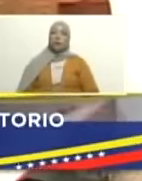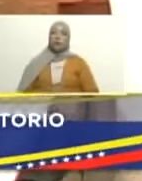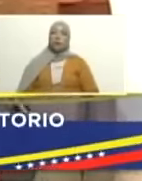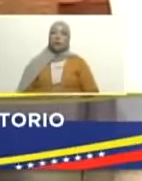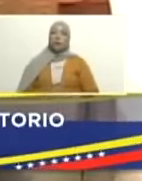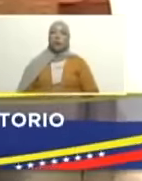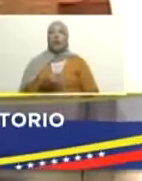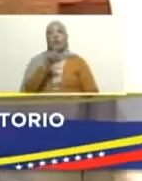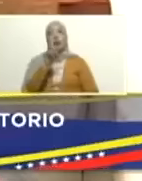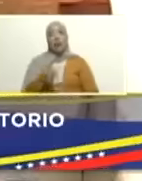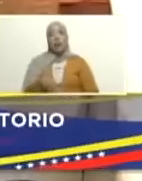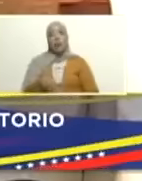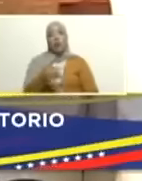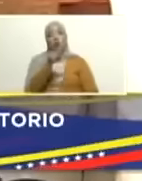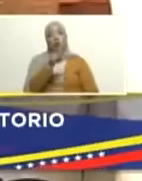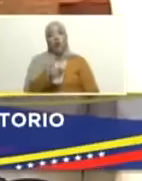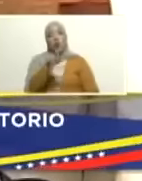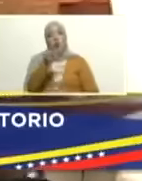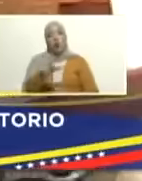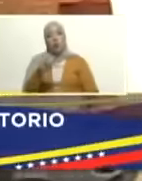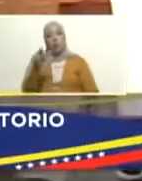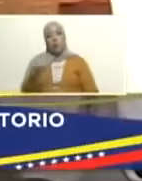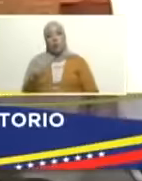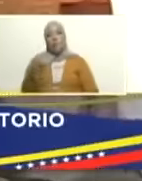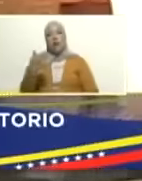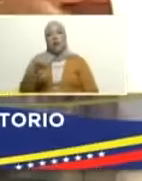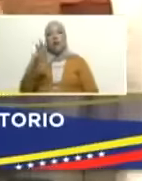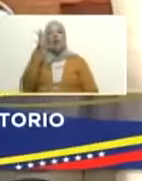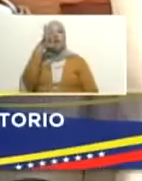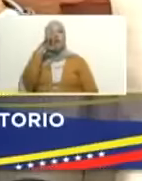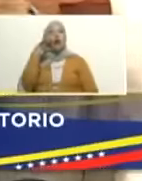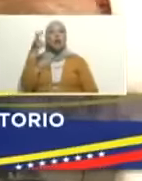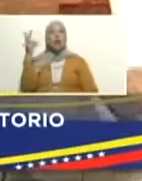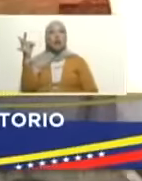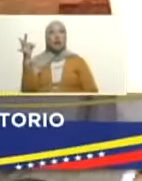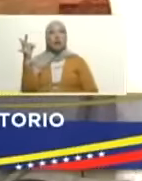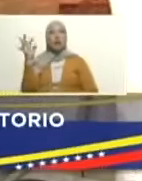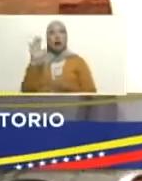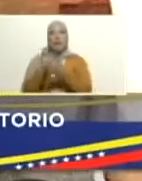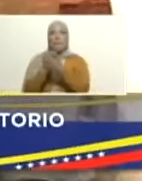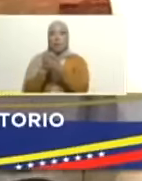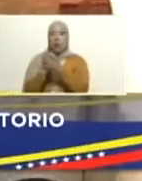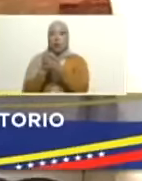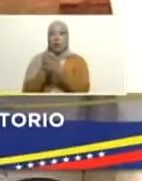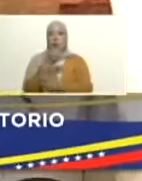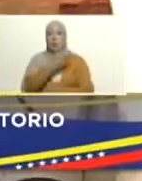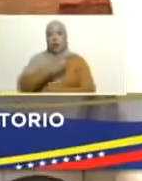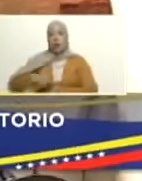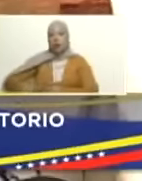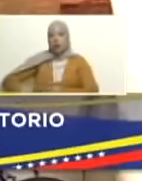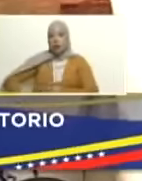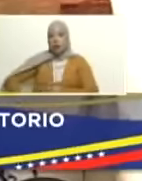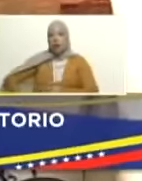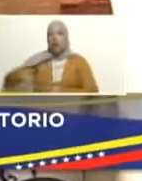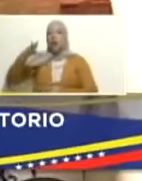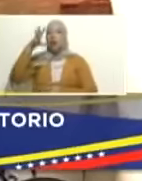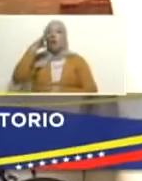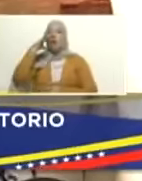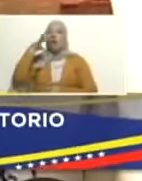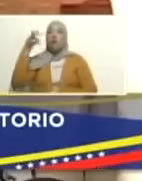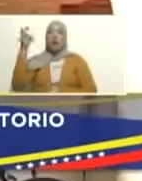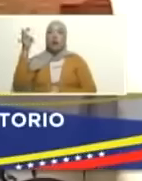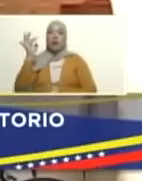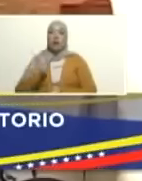los representantes del presidente Macron, nuestro amigo y compañero, el presidente